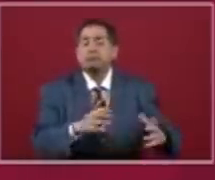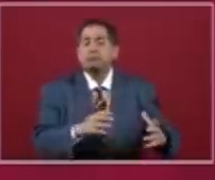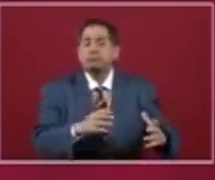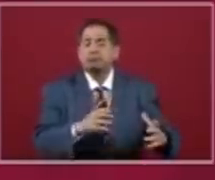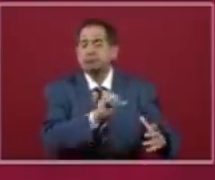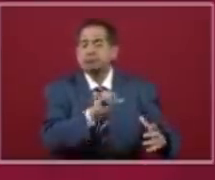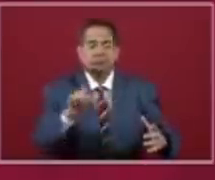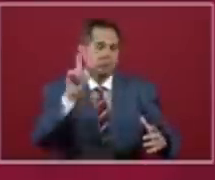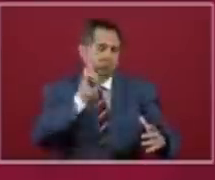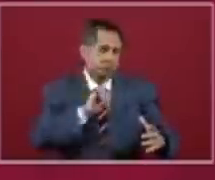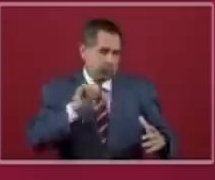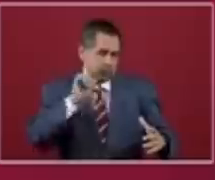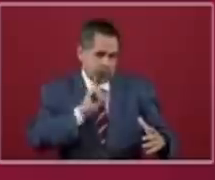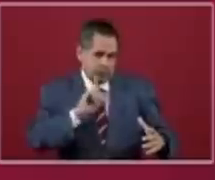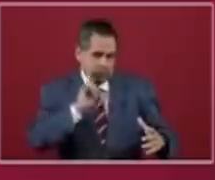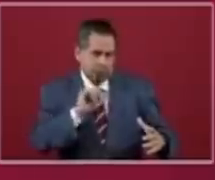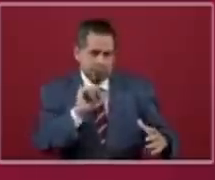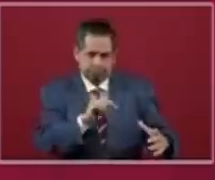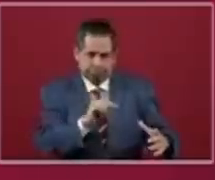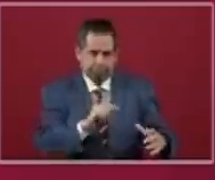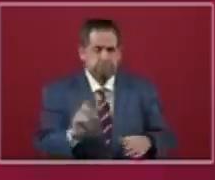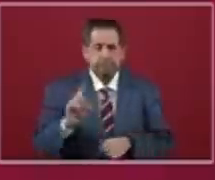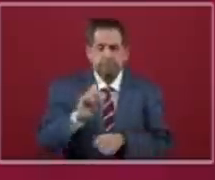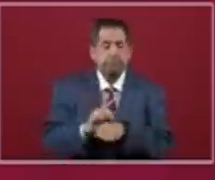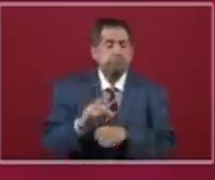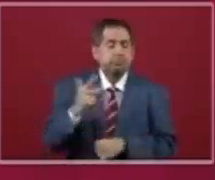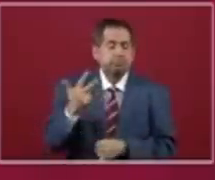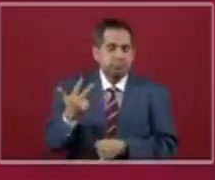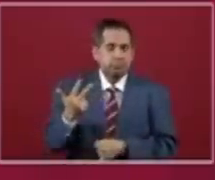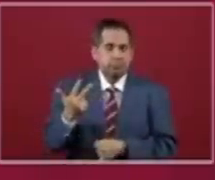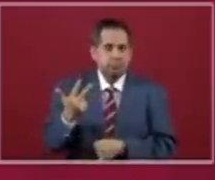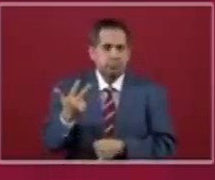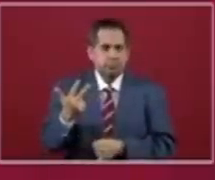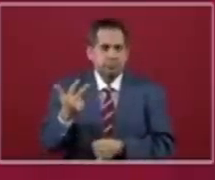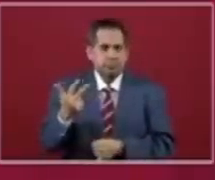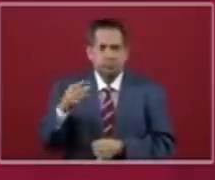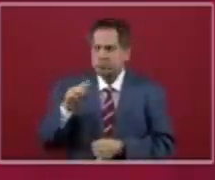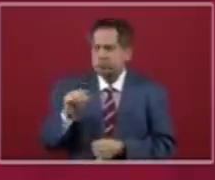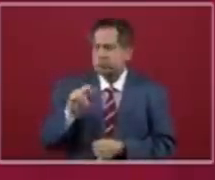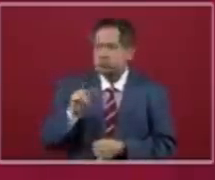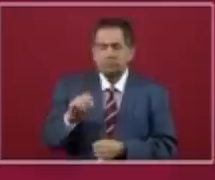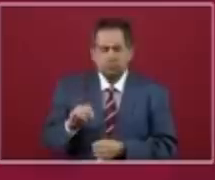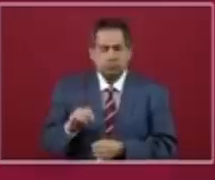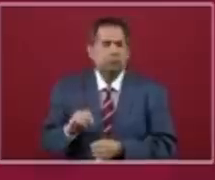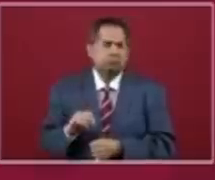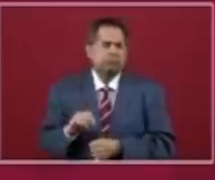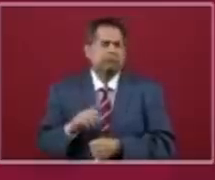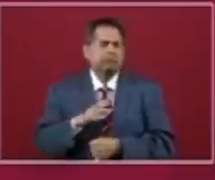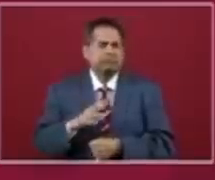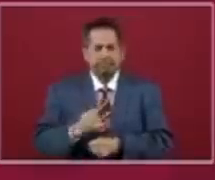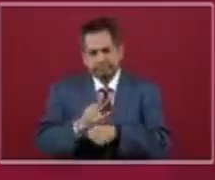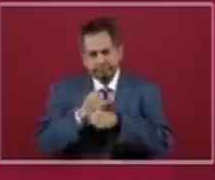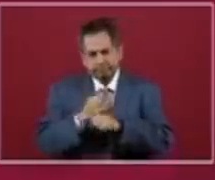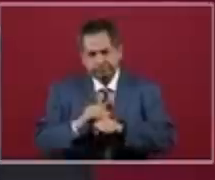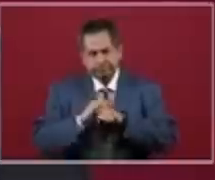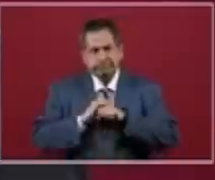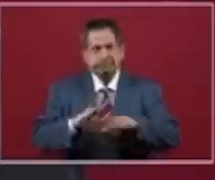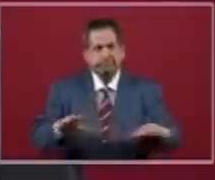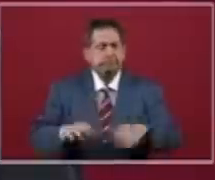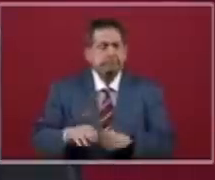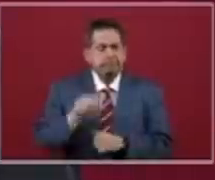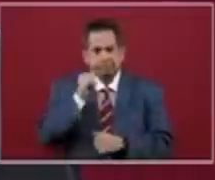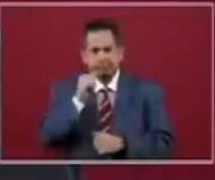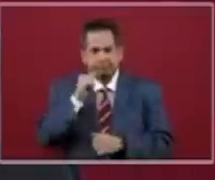las mujeres. El día 8 vamos a tener, como siempre,